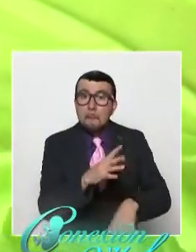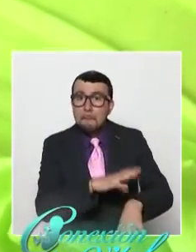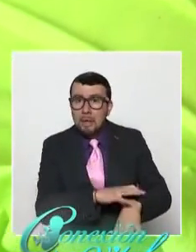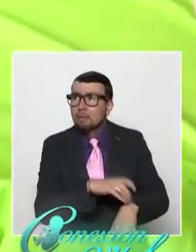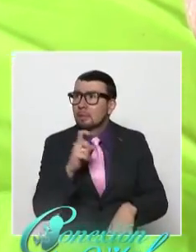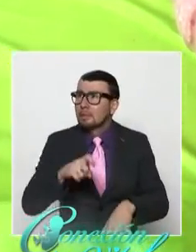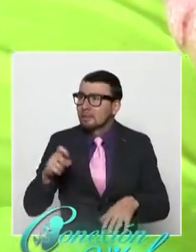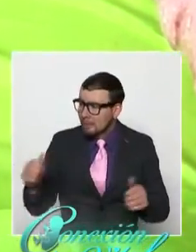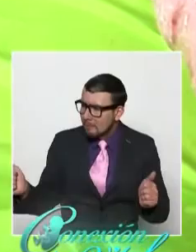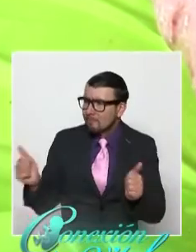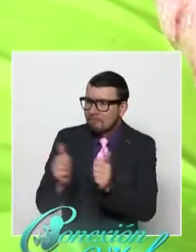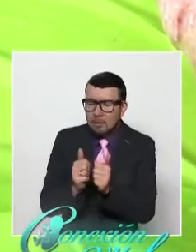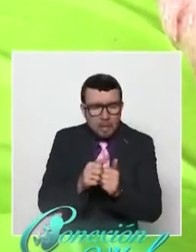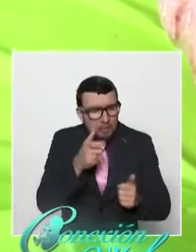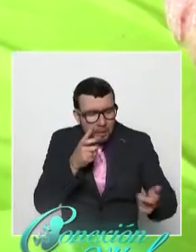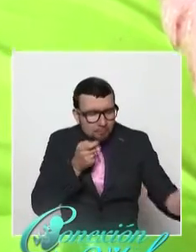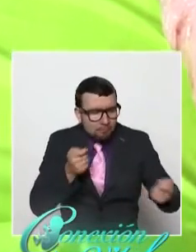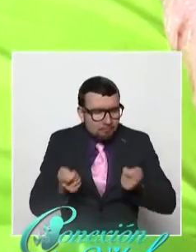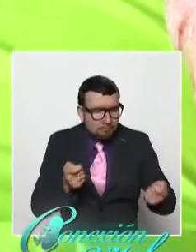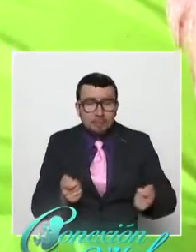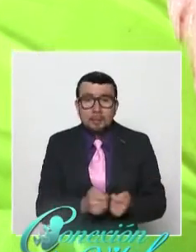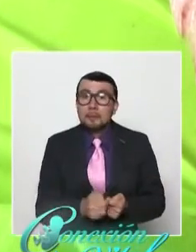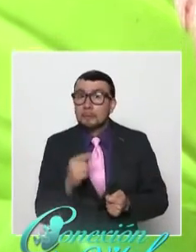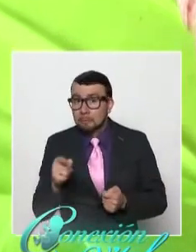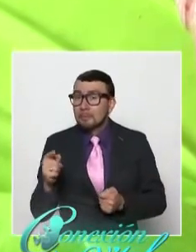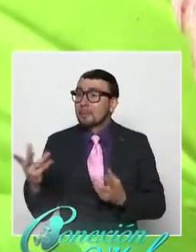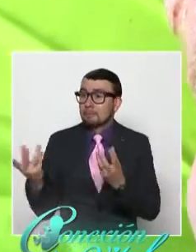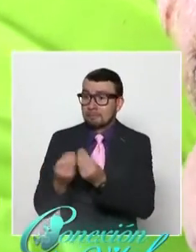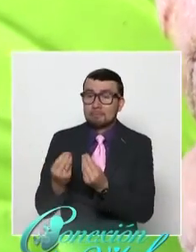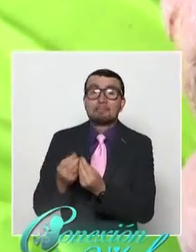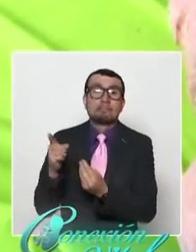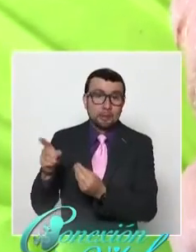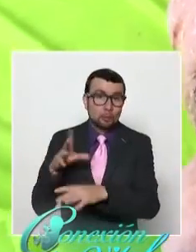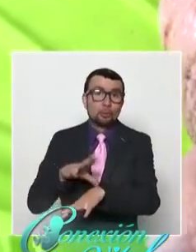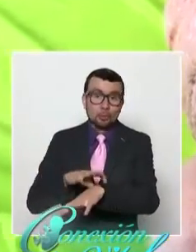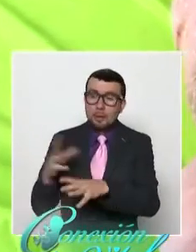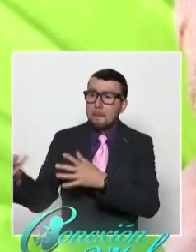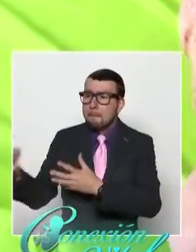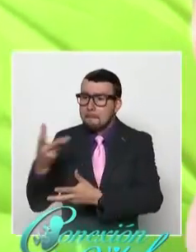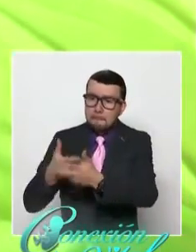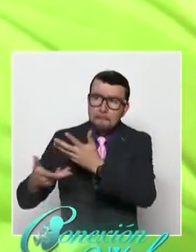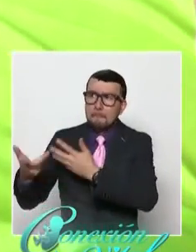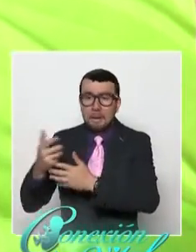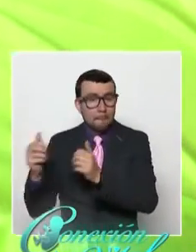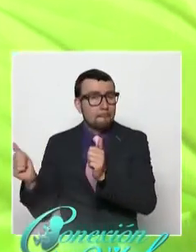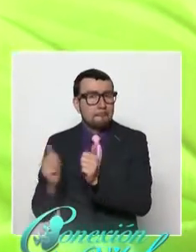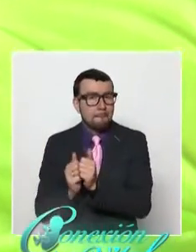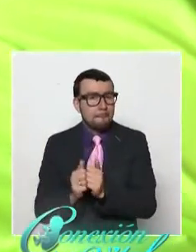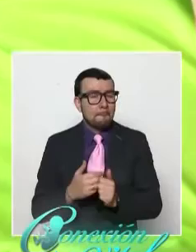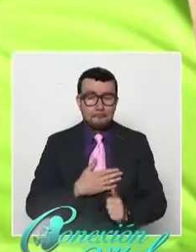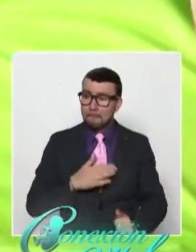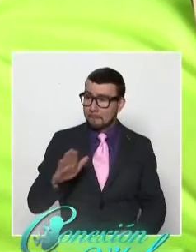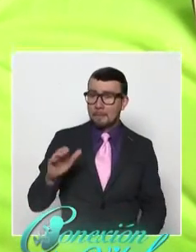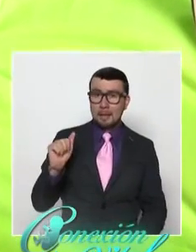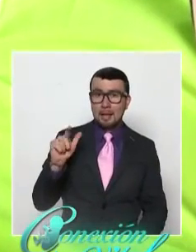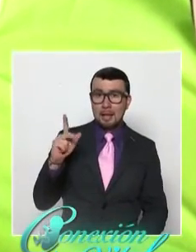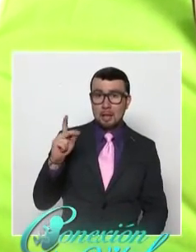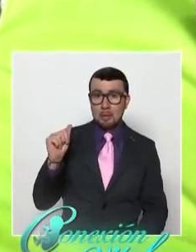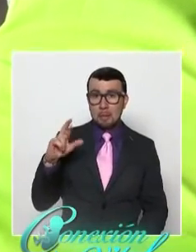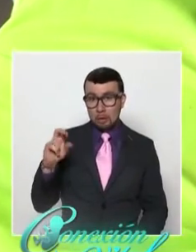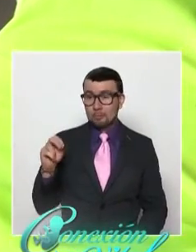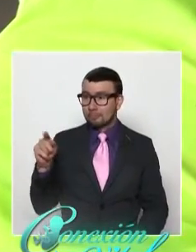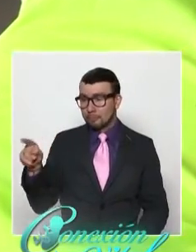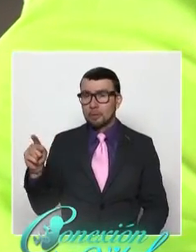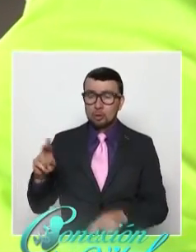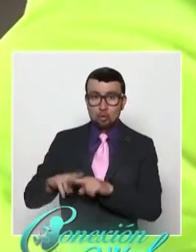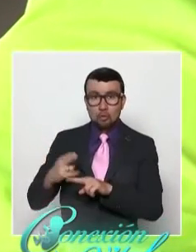en equipo y siempre veo los pacientes con más profesionales de la salud y en este caso pues lo veía con el doctor Álvaro Augusto, mi sobrino,